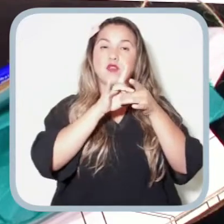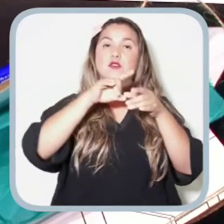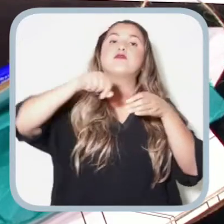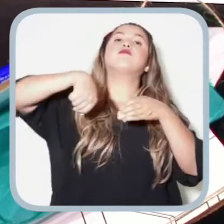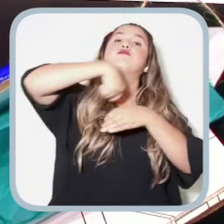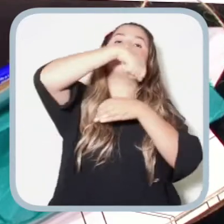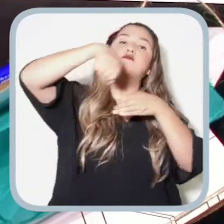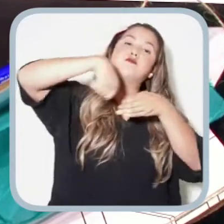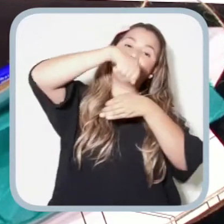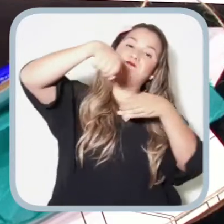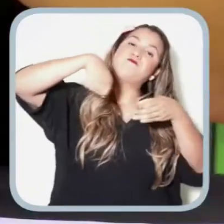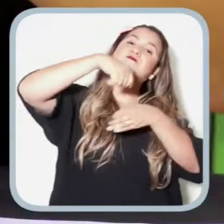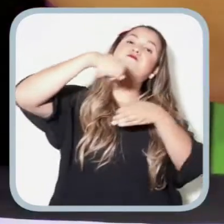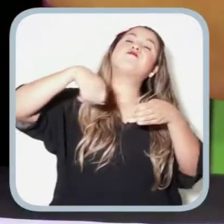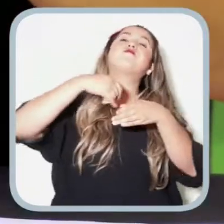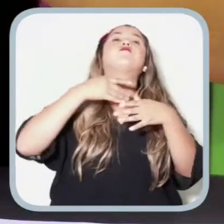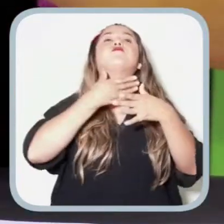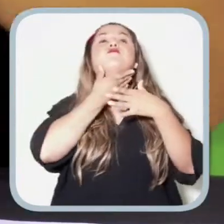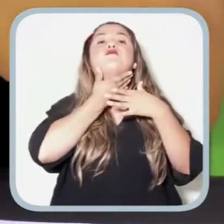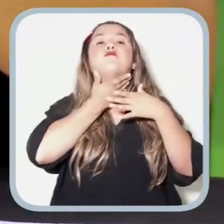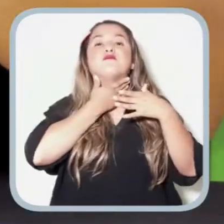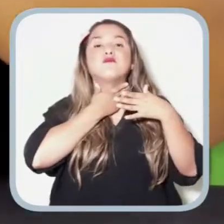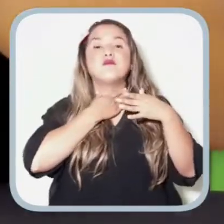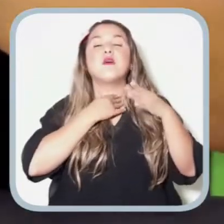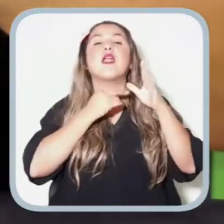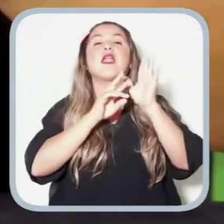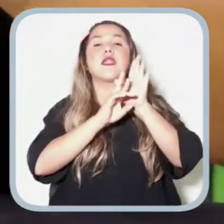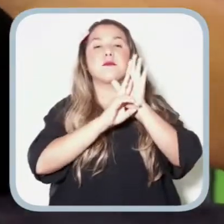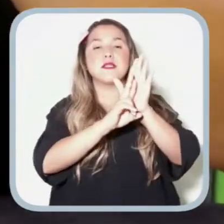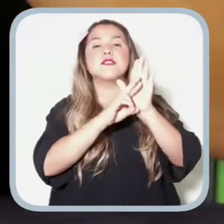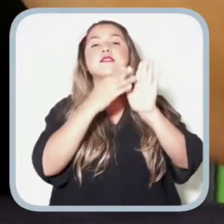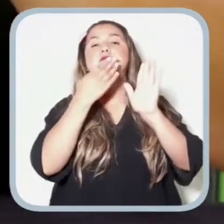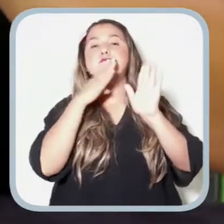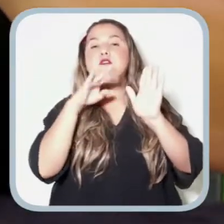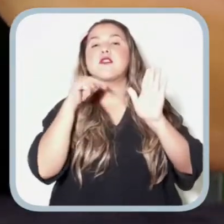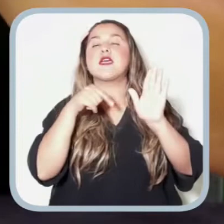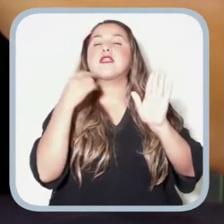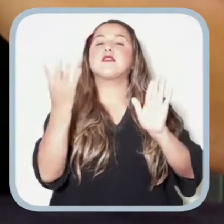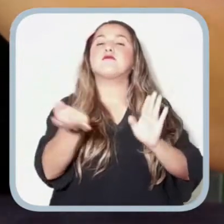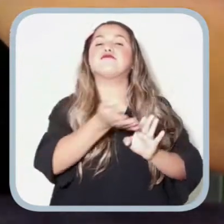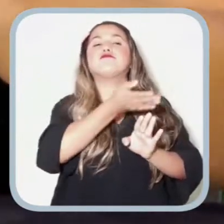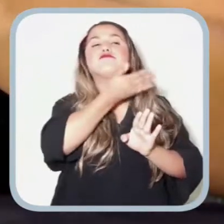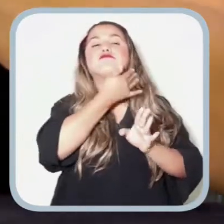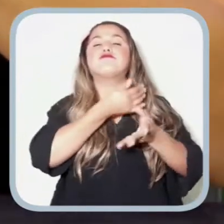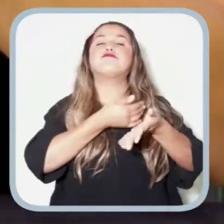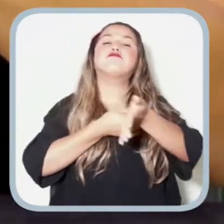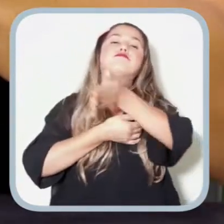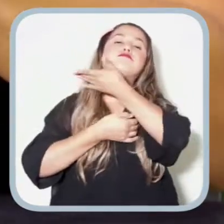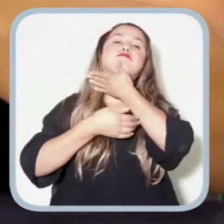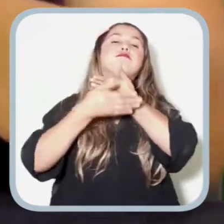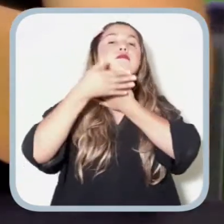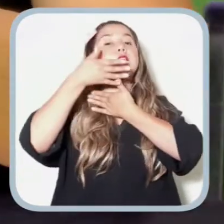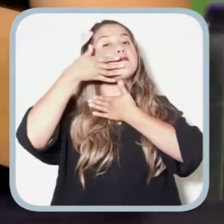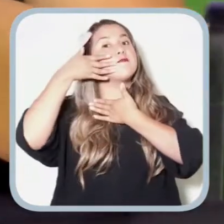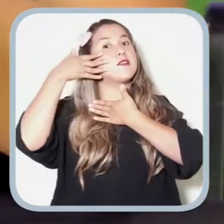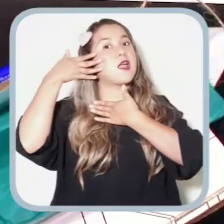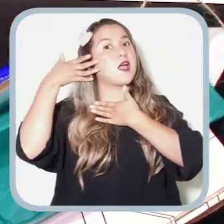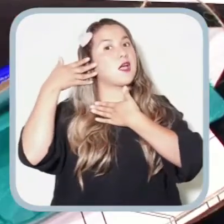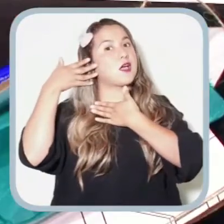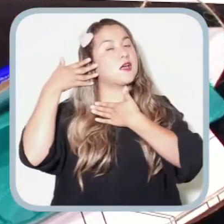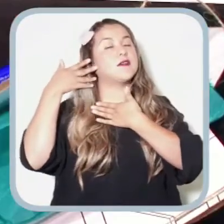envase chamito nos va a servir para representar de mejor manera esta bufanda de plumas que es blanca